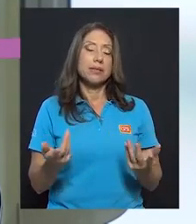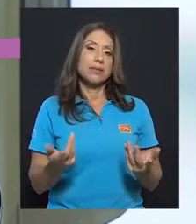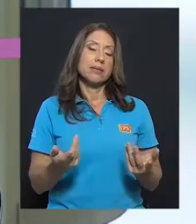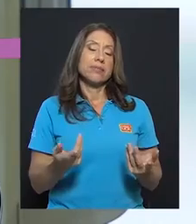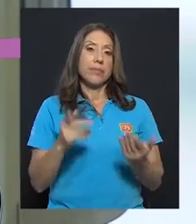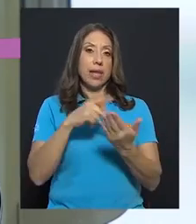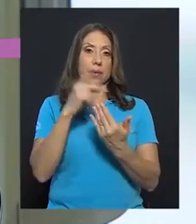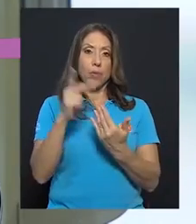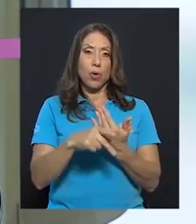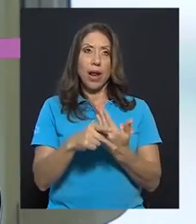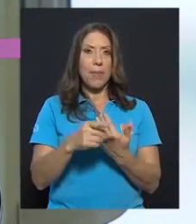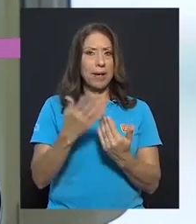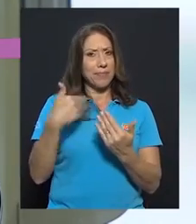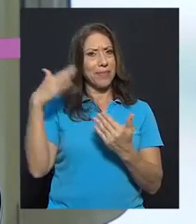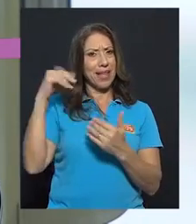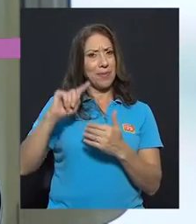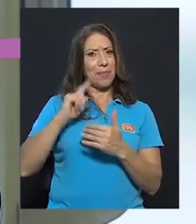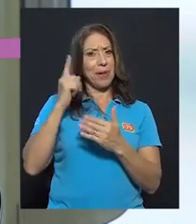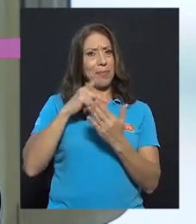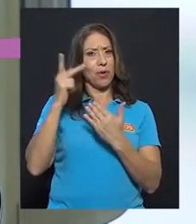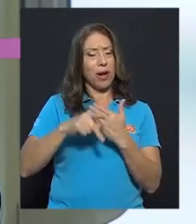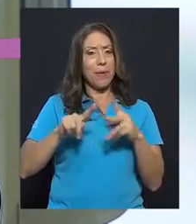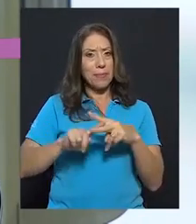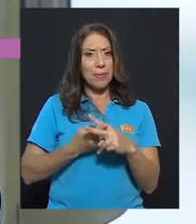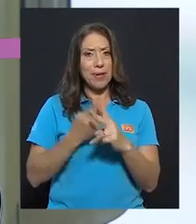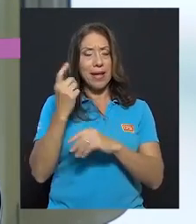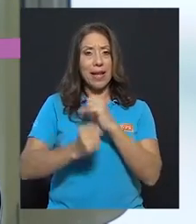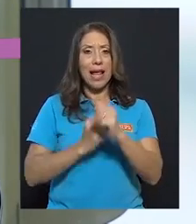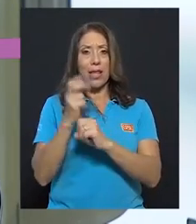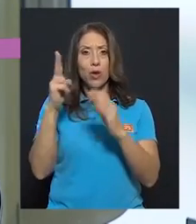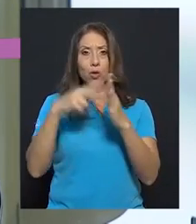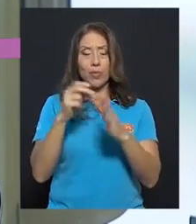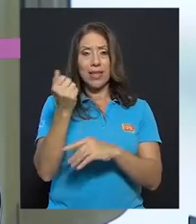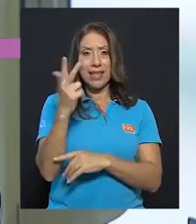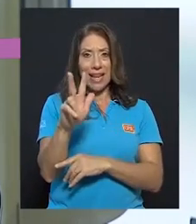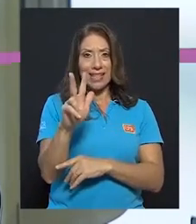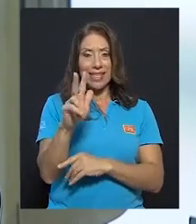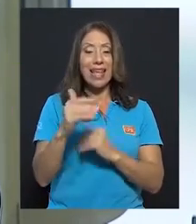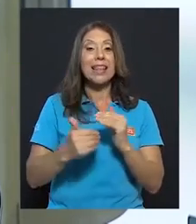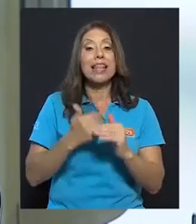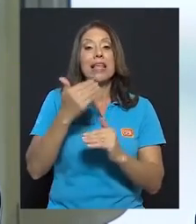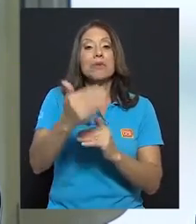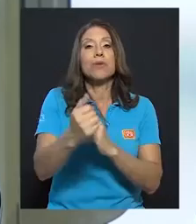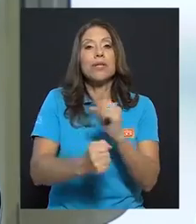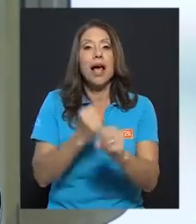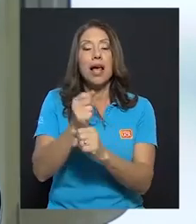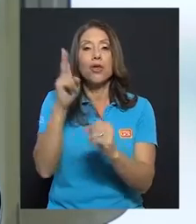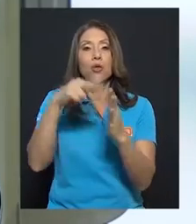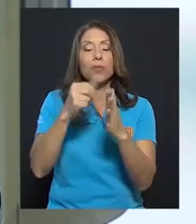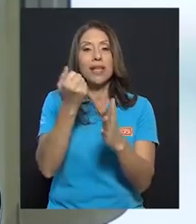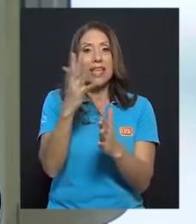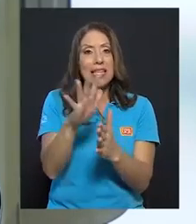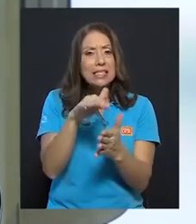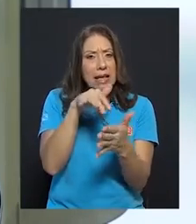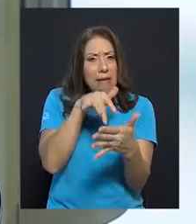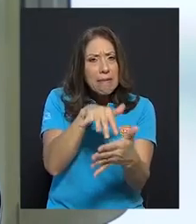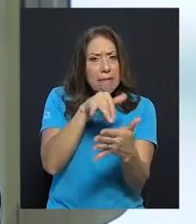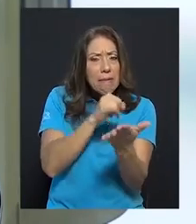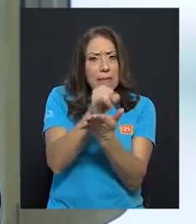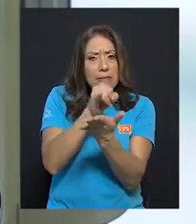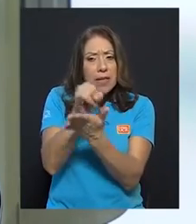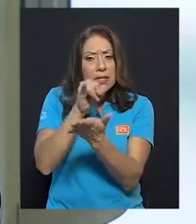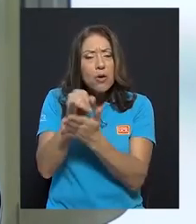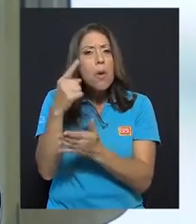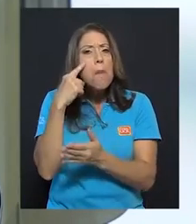Además, como ya lo dije, el primer programa se inició en el 2013, se realiza una investigación en el 2015 para evaluar la implementación de este